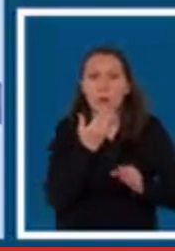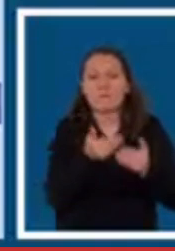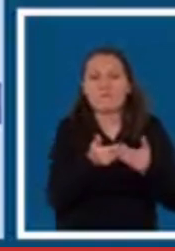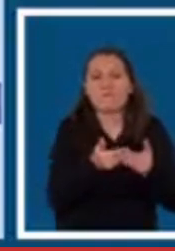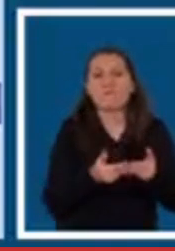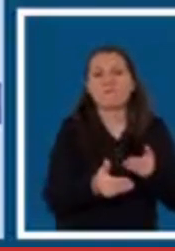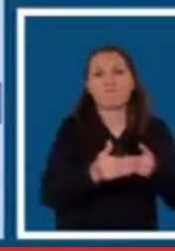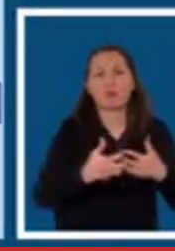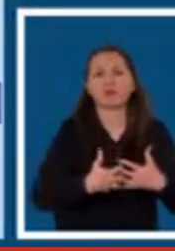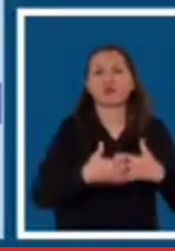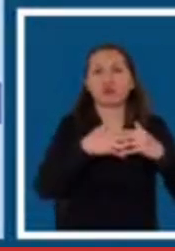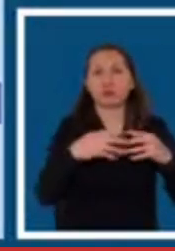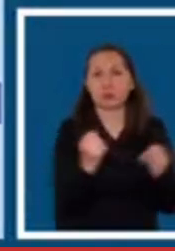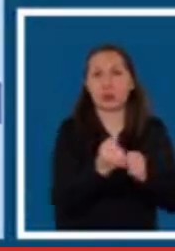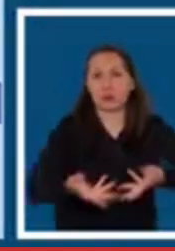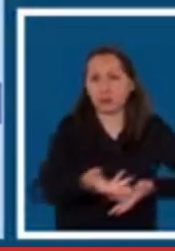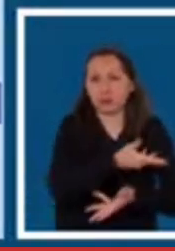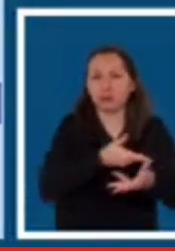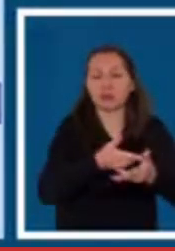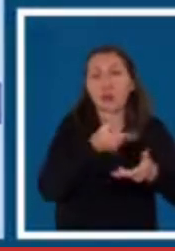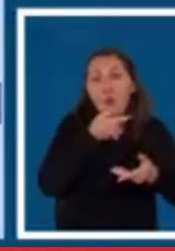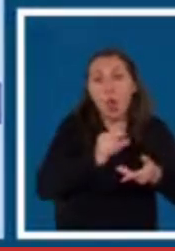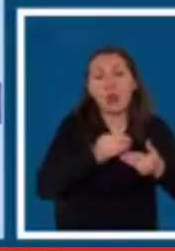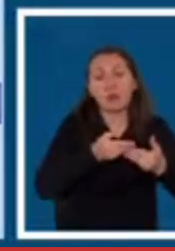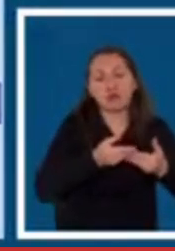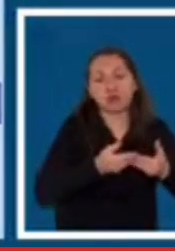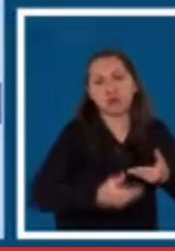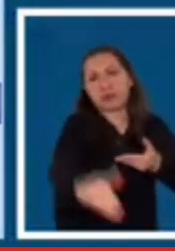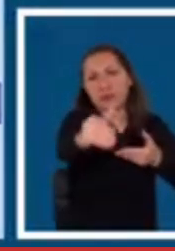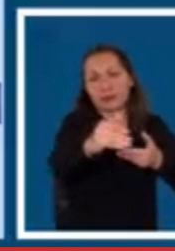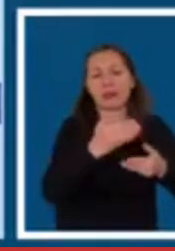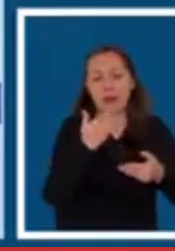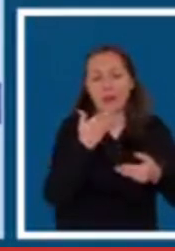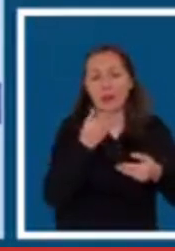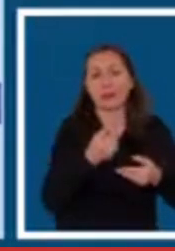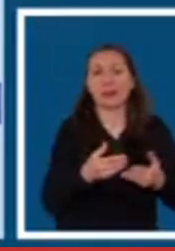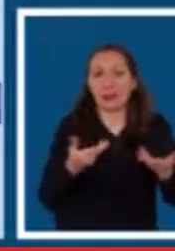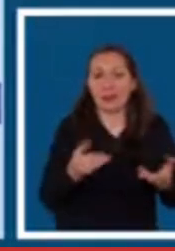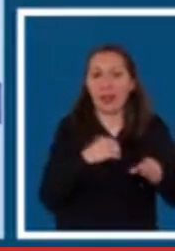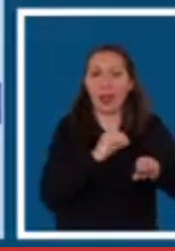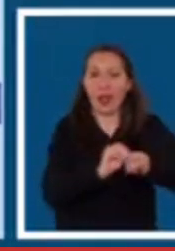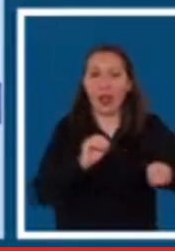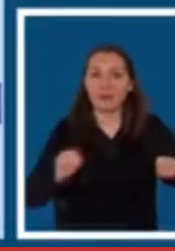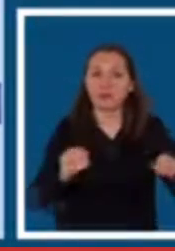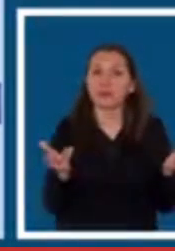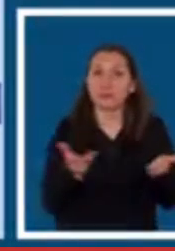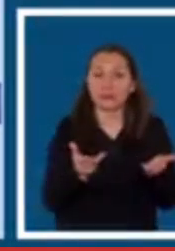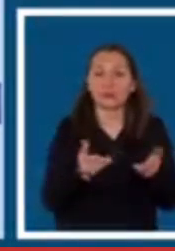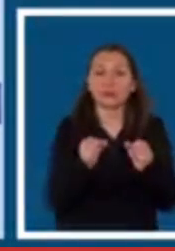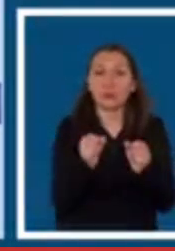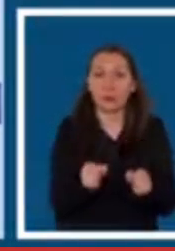un plan de fortalecimiento productivo de más mediano y largo plazo por lo mismo el llamado es hay que